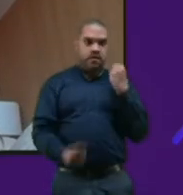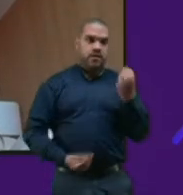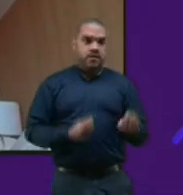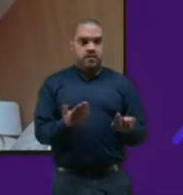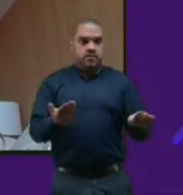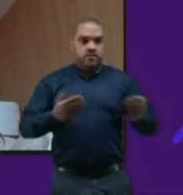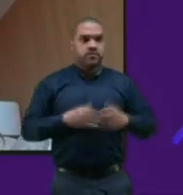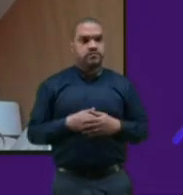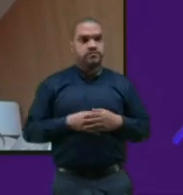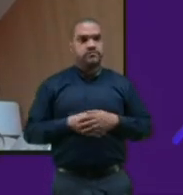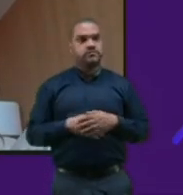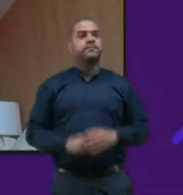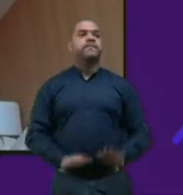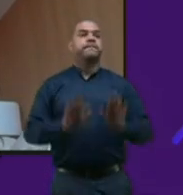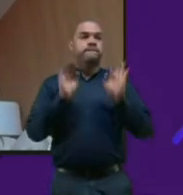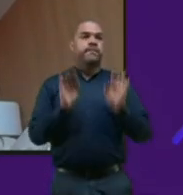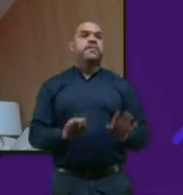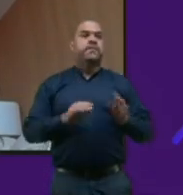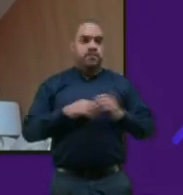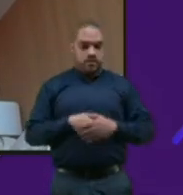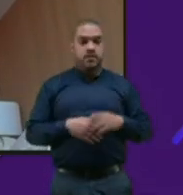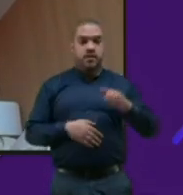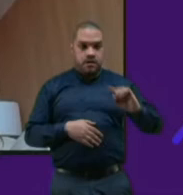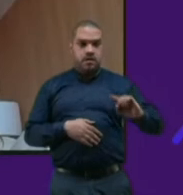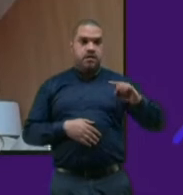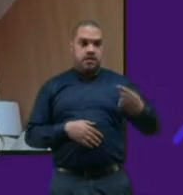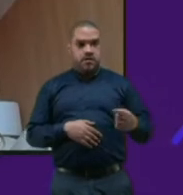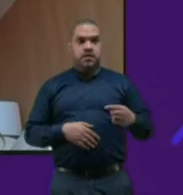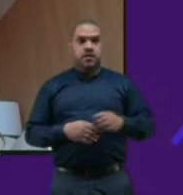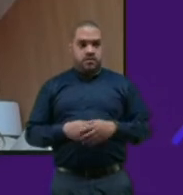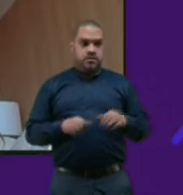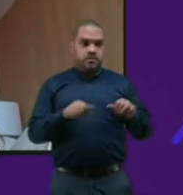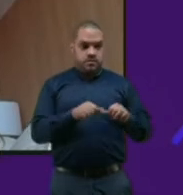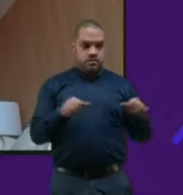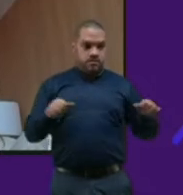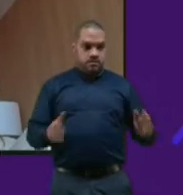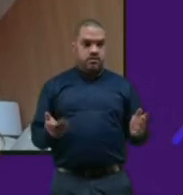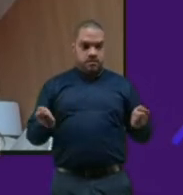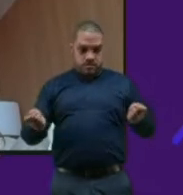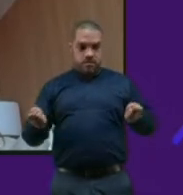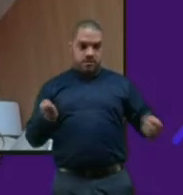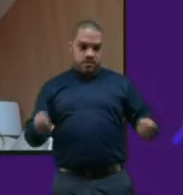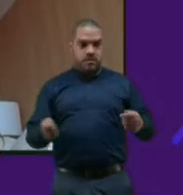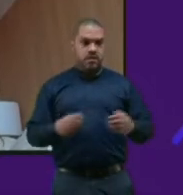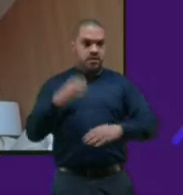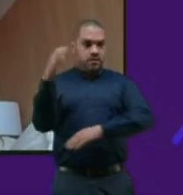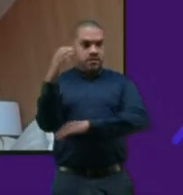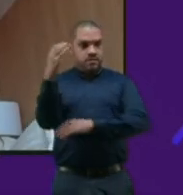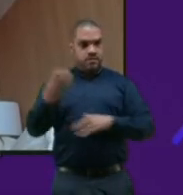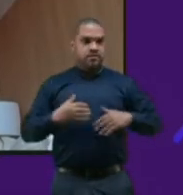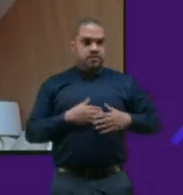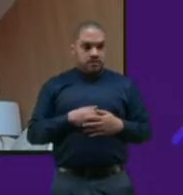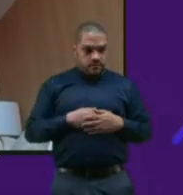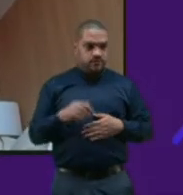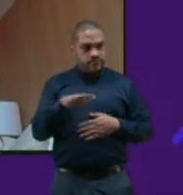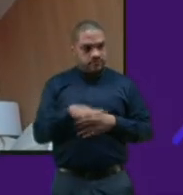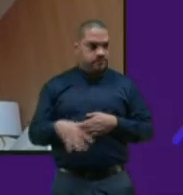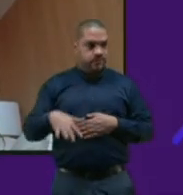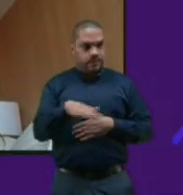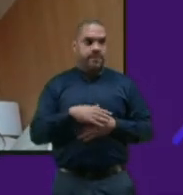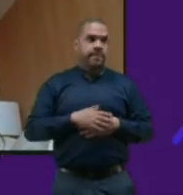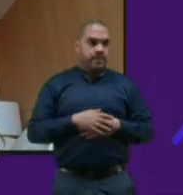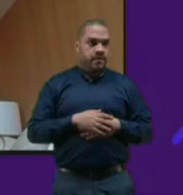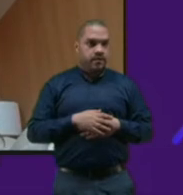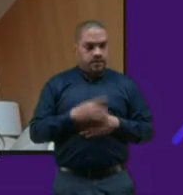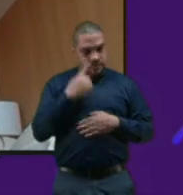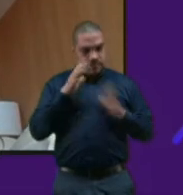sobre nosotros y es uno, que yo soy como la primera fund manager colombiana también. Entonces ese puede ser un mundo tan